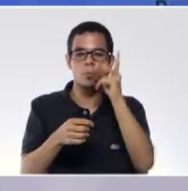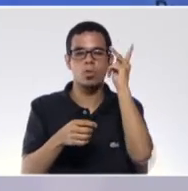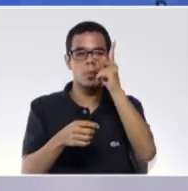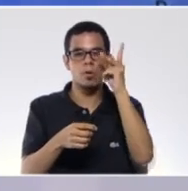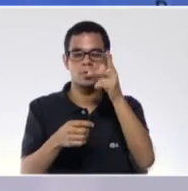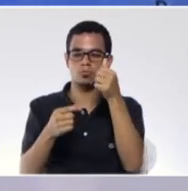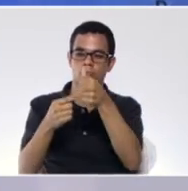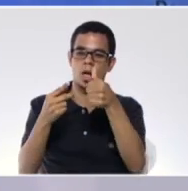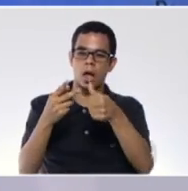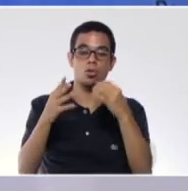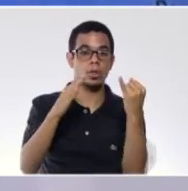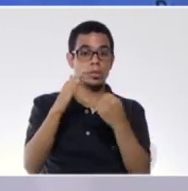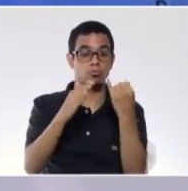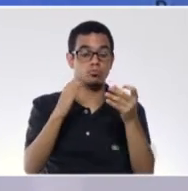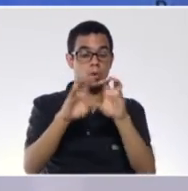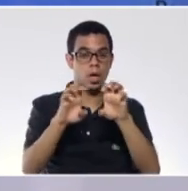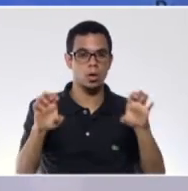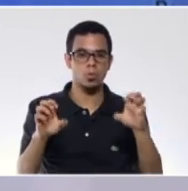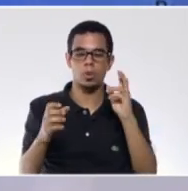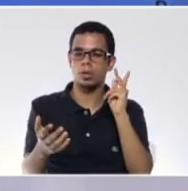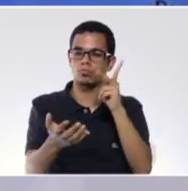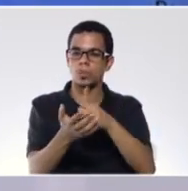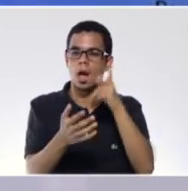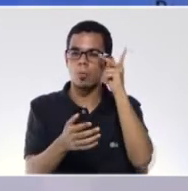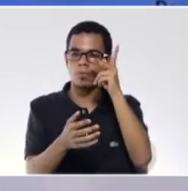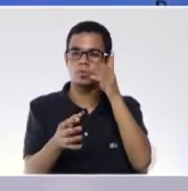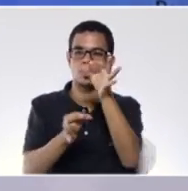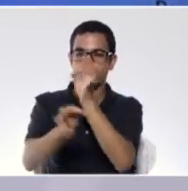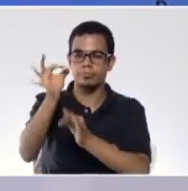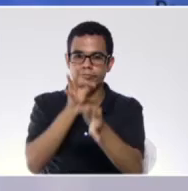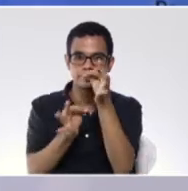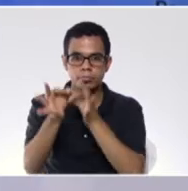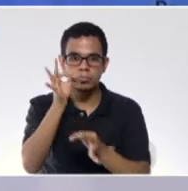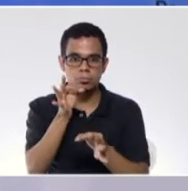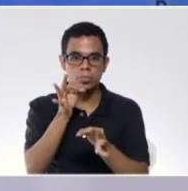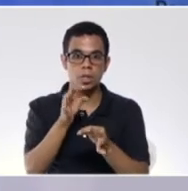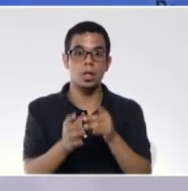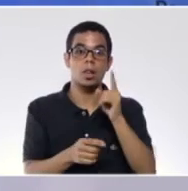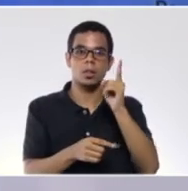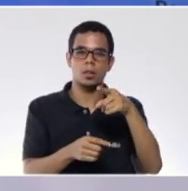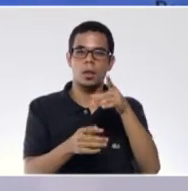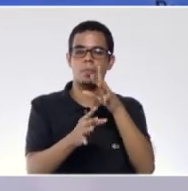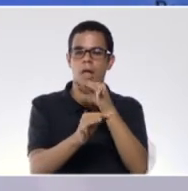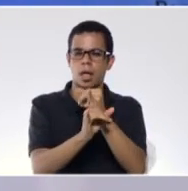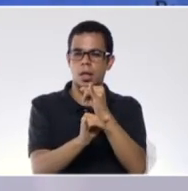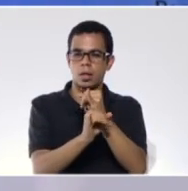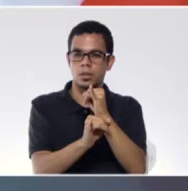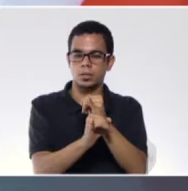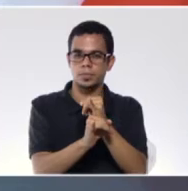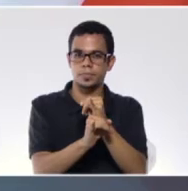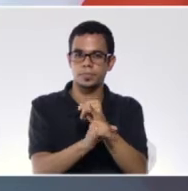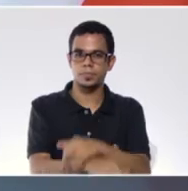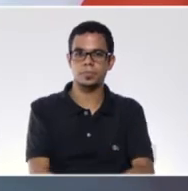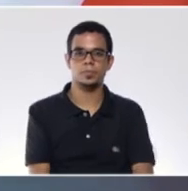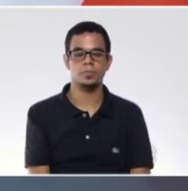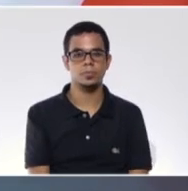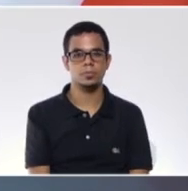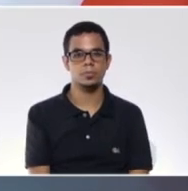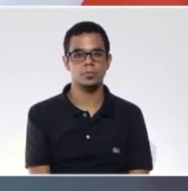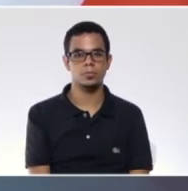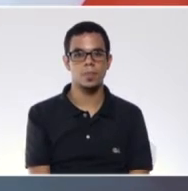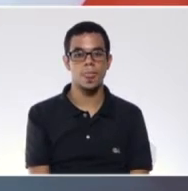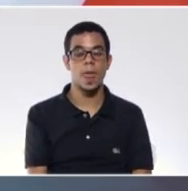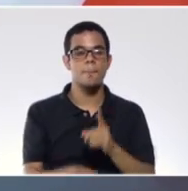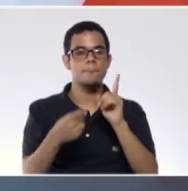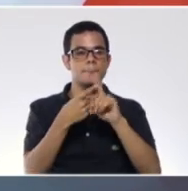en cada una de las instituciones, podemos recurrir a material que tenemos en nuestra página web. Además de eso, lo primero que tenemos